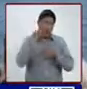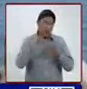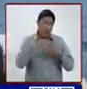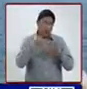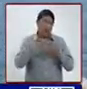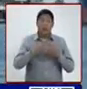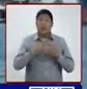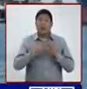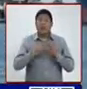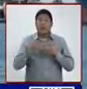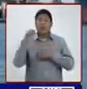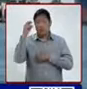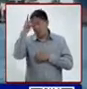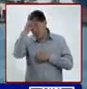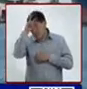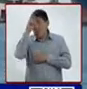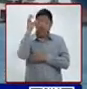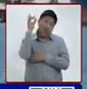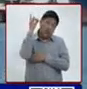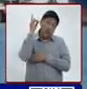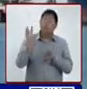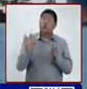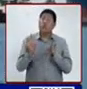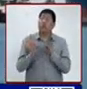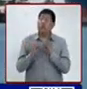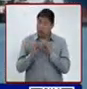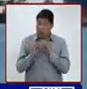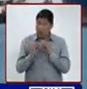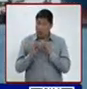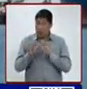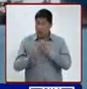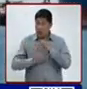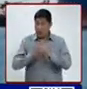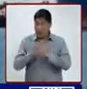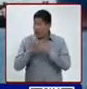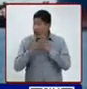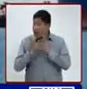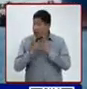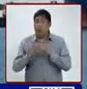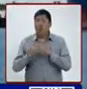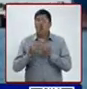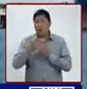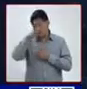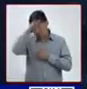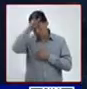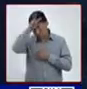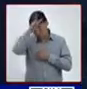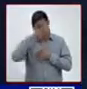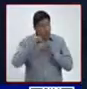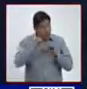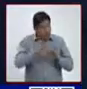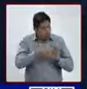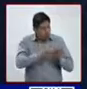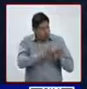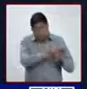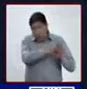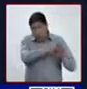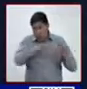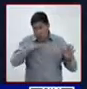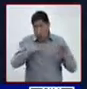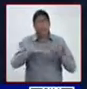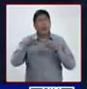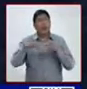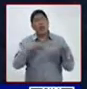reunido este martes. El canciller boliviano Rogelio Maita ha resaltado las inversiones de Perú para mejorar la infraestructura y explicó que se